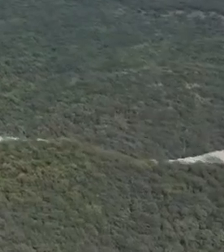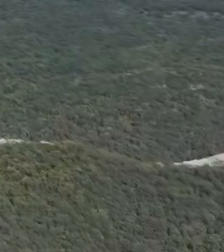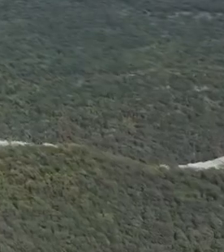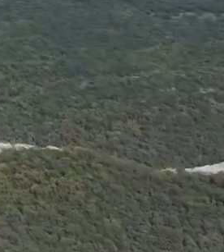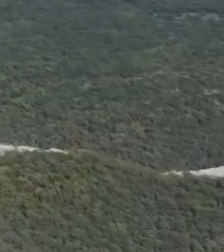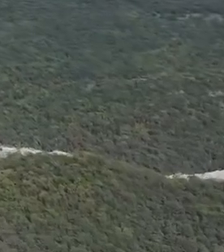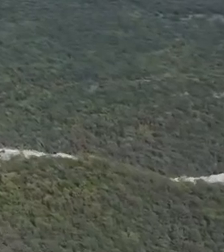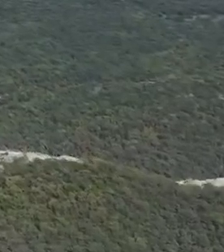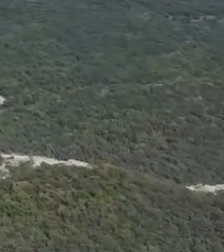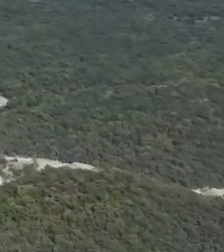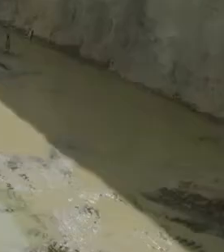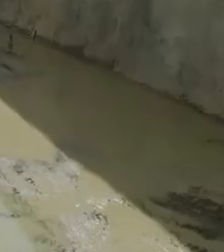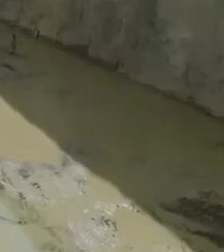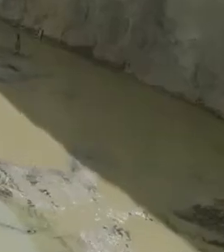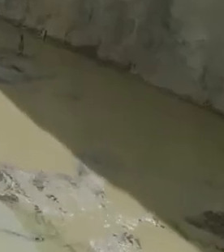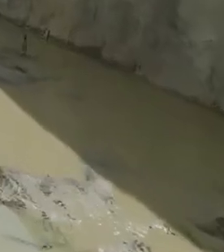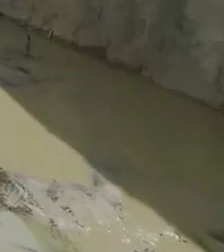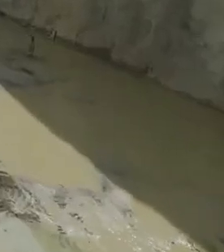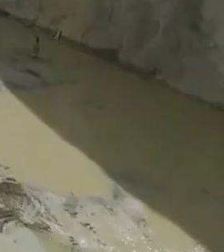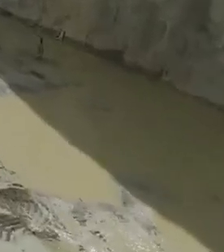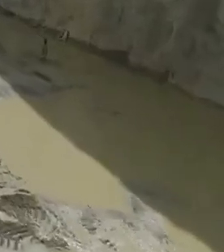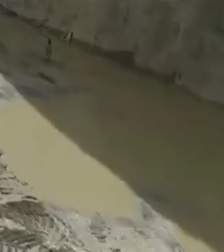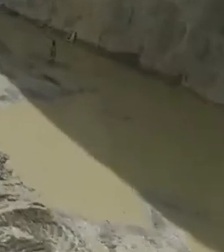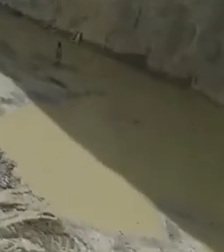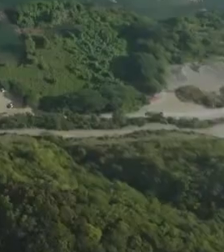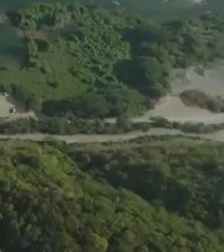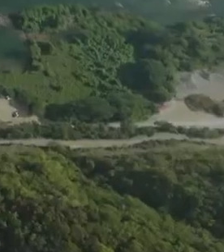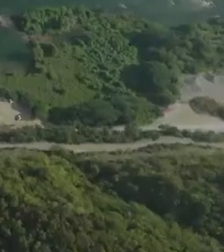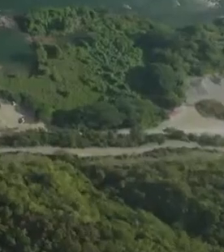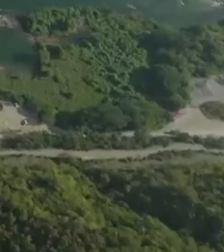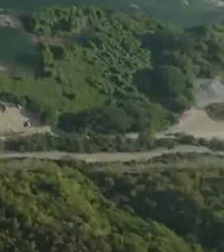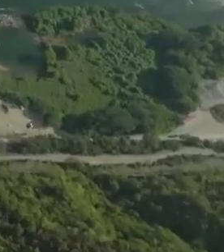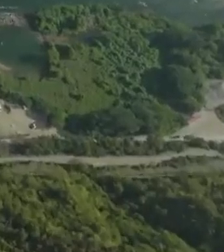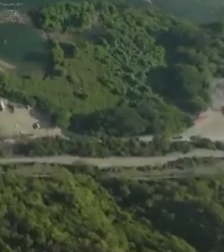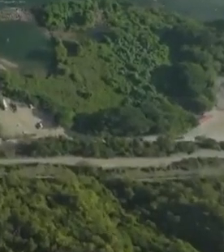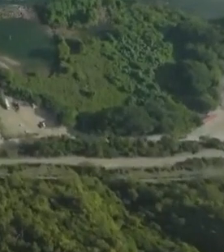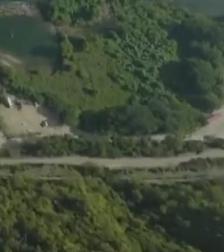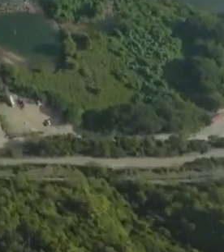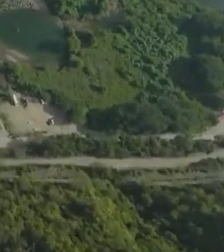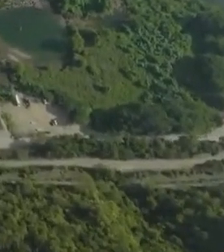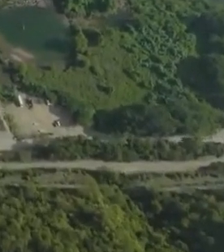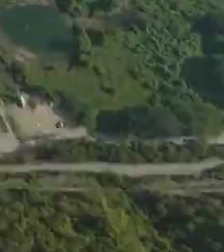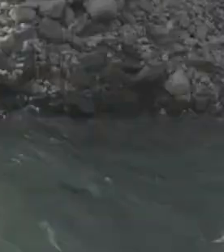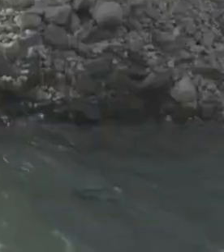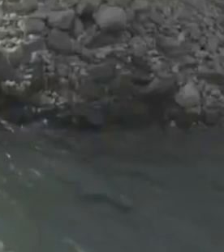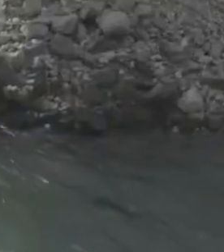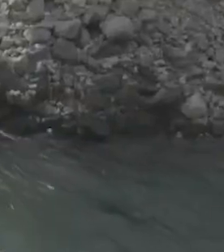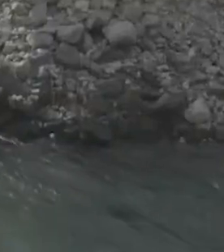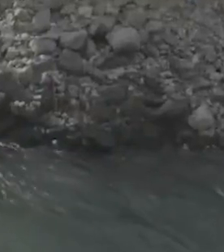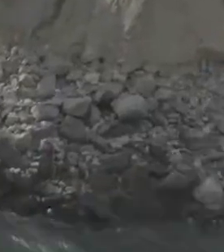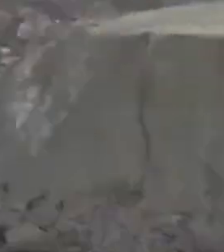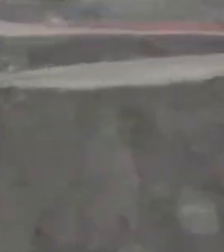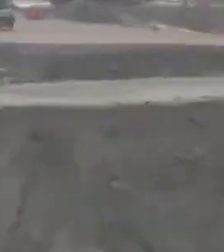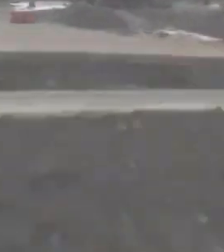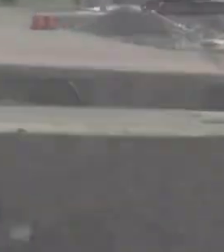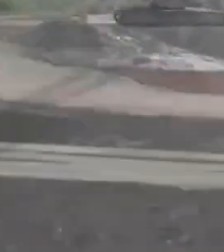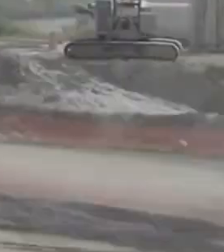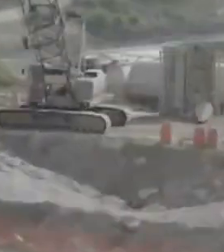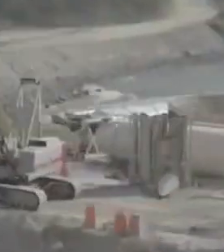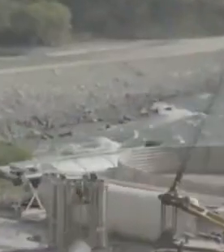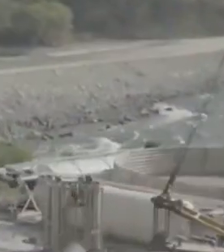CFE sigue emprendiendo un ambicioso proyecto sin precedentes para impulsar las energías limpias en el país.